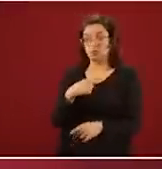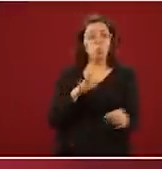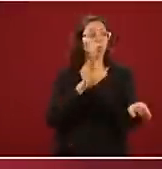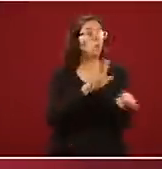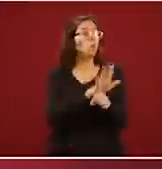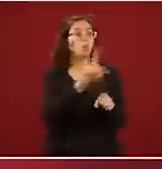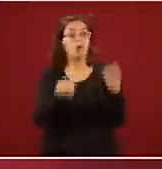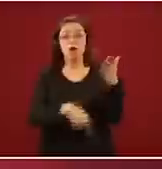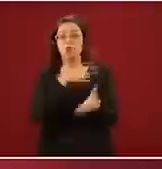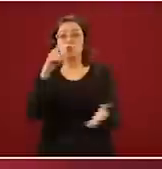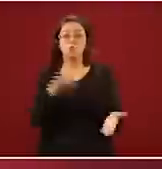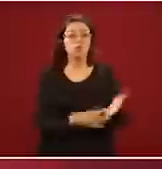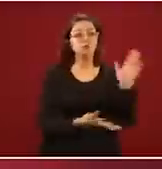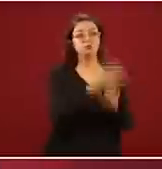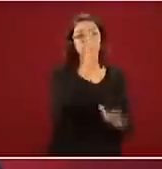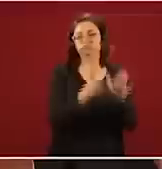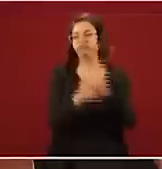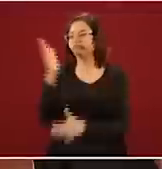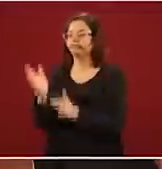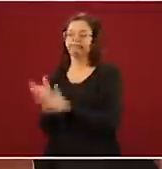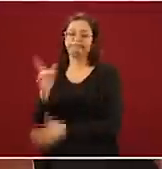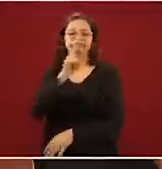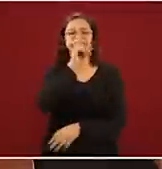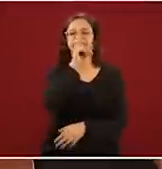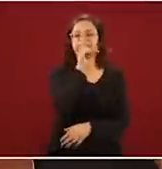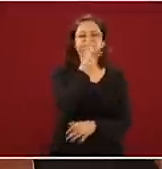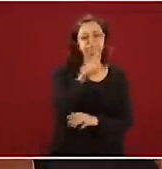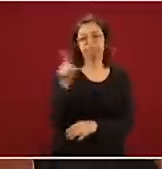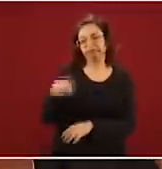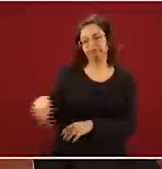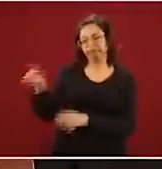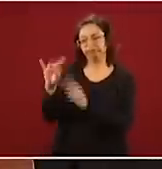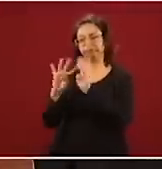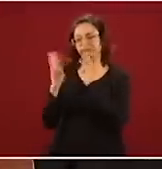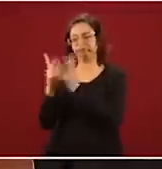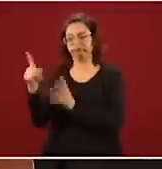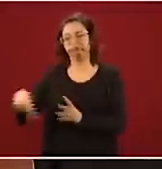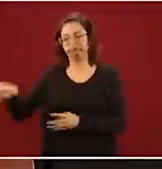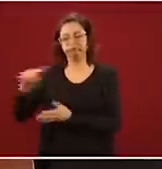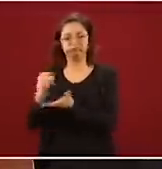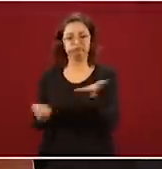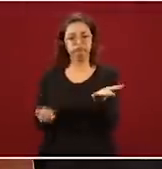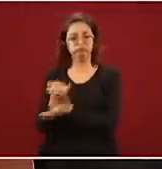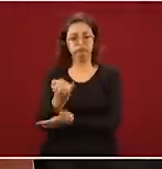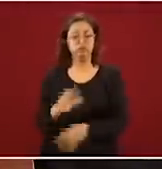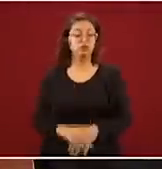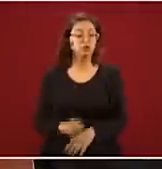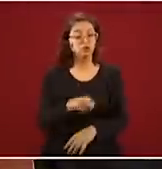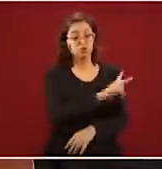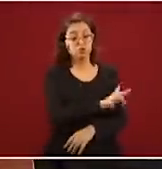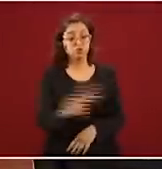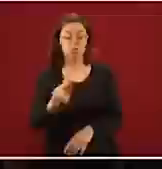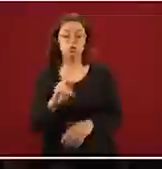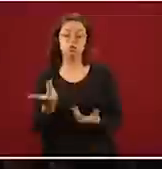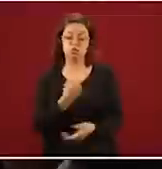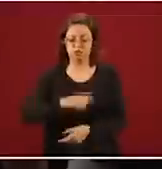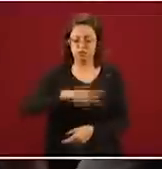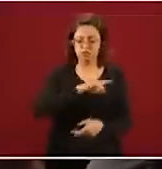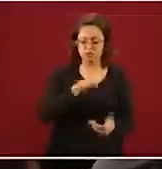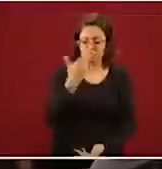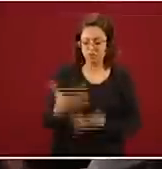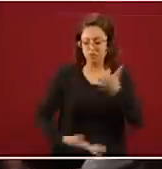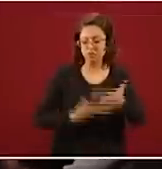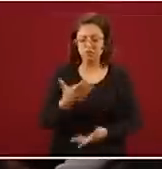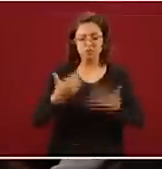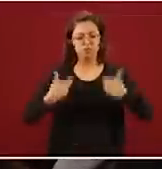Todos son 35 profesionales de salud muy comprometidos con el Seguro Social, que van a ir a representar